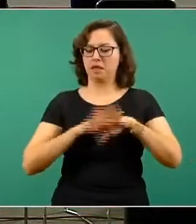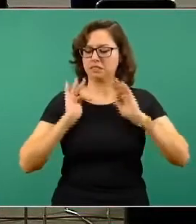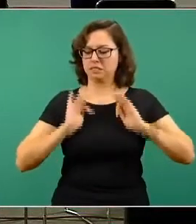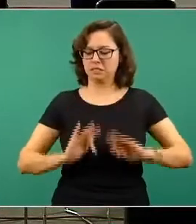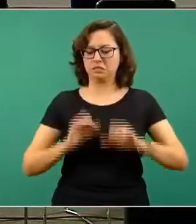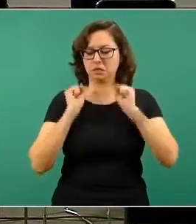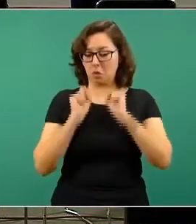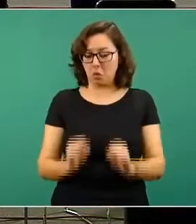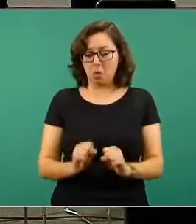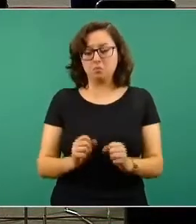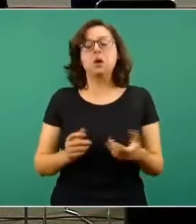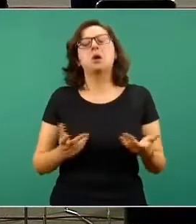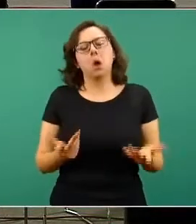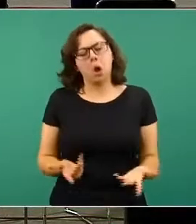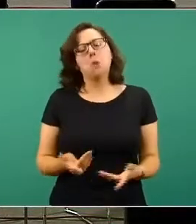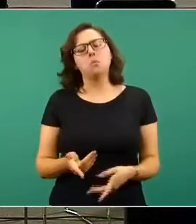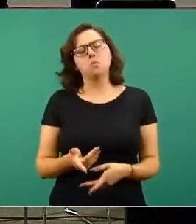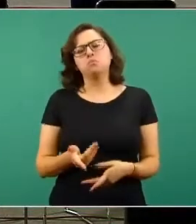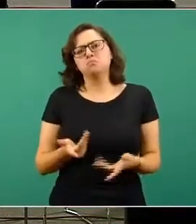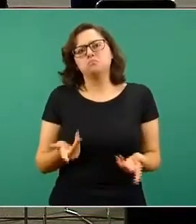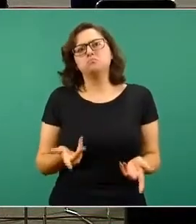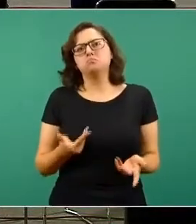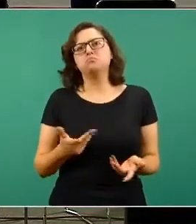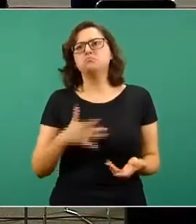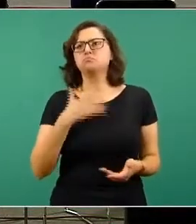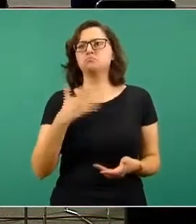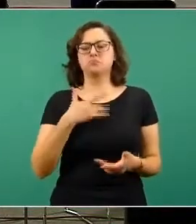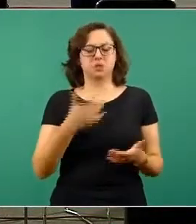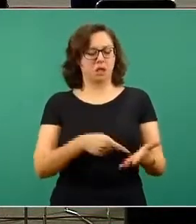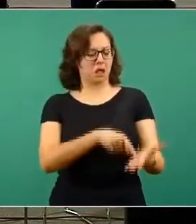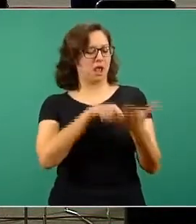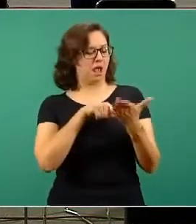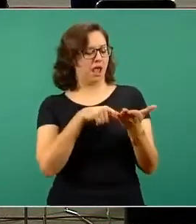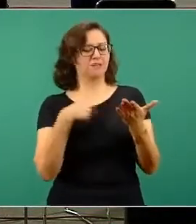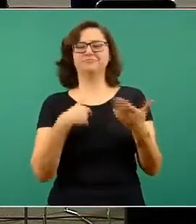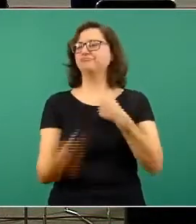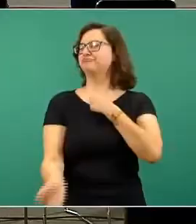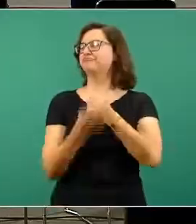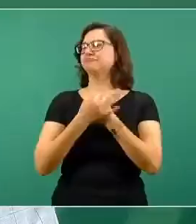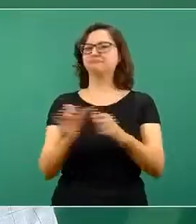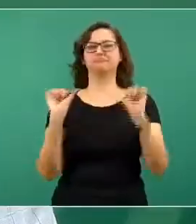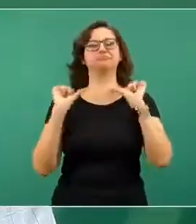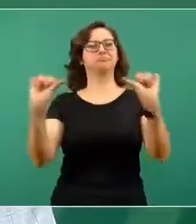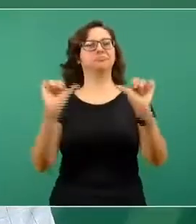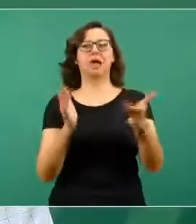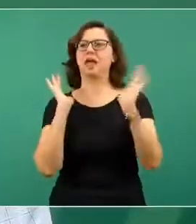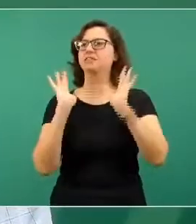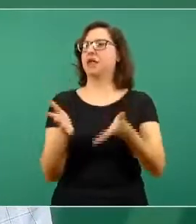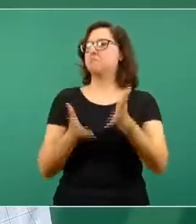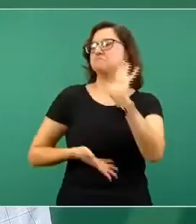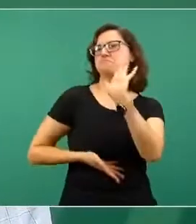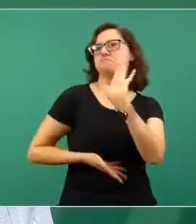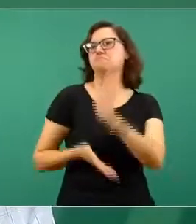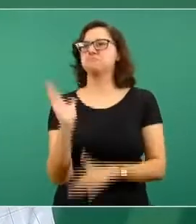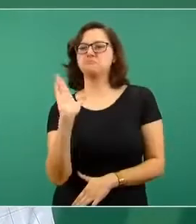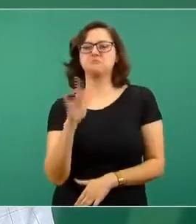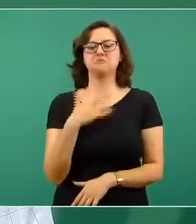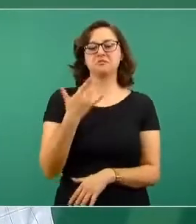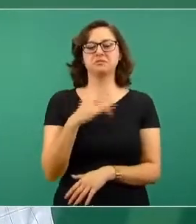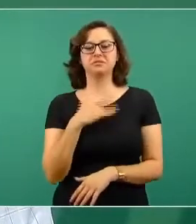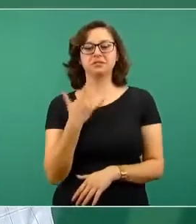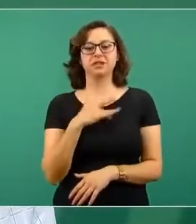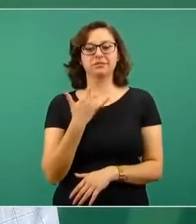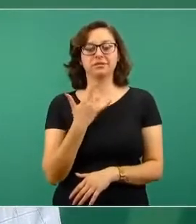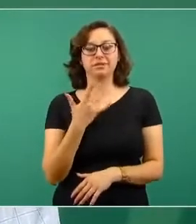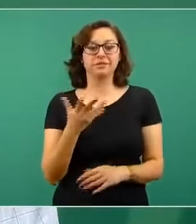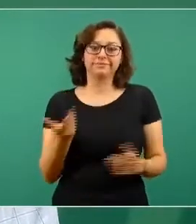seguridad. Eso es precisamente lo que se quiere evitar, la falsa percepción de seguridad que una persona asintomática